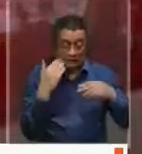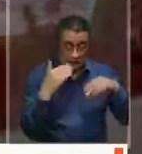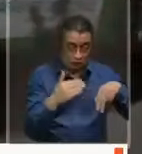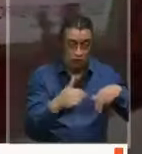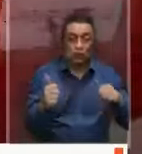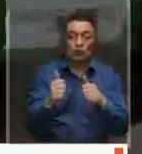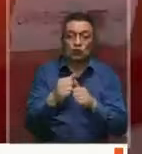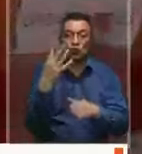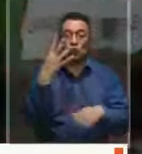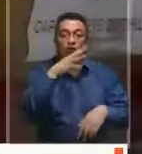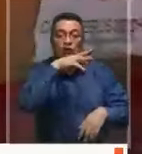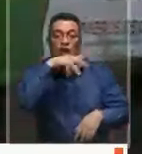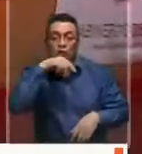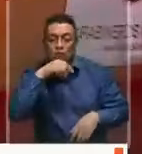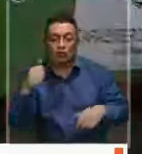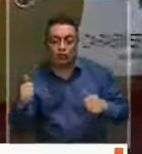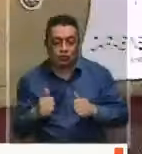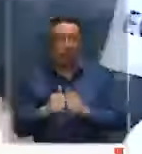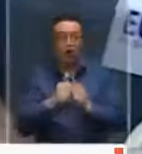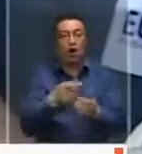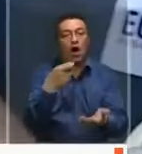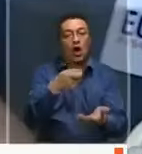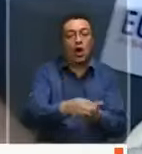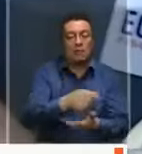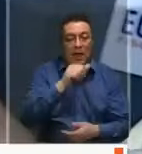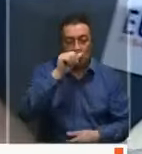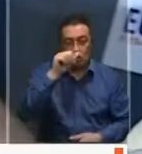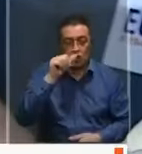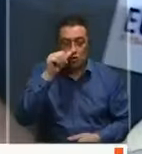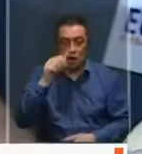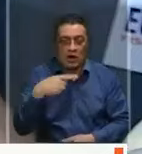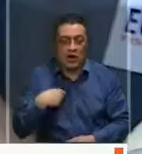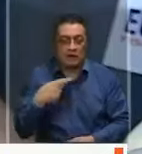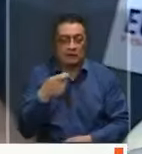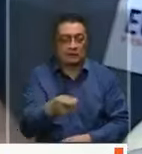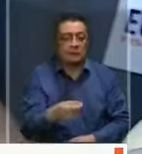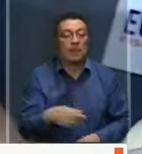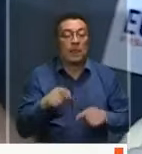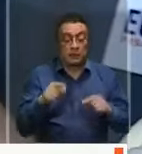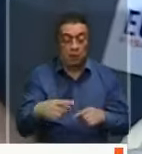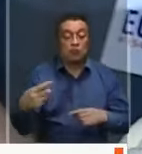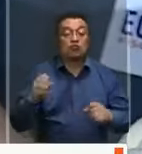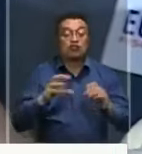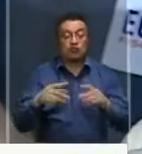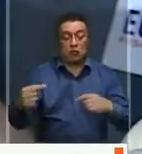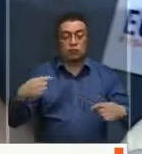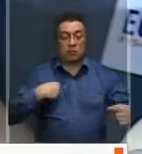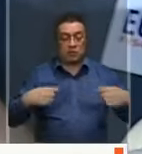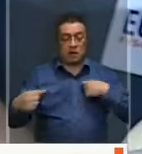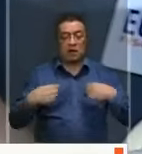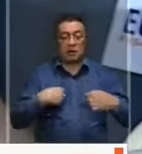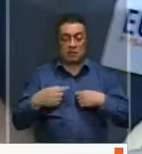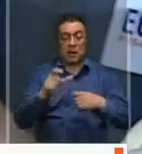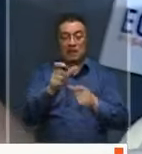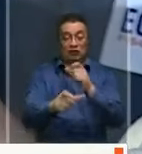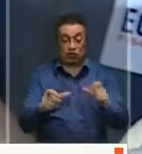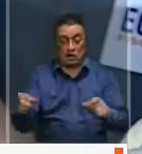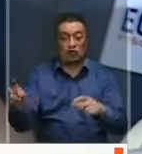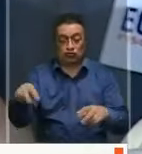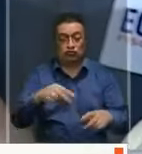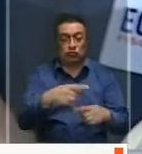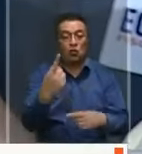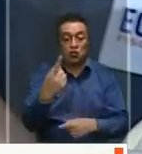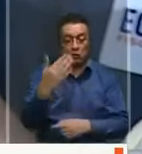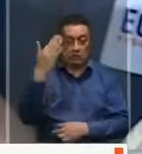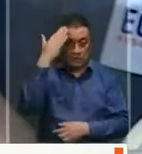adultos que pretendían comprar droga. En este contexto recibió múltiples disparos en el grupo de personas, uno de los cuales le